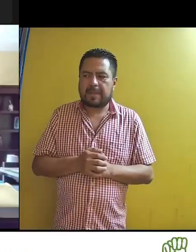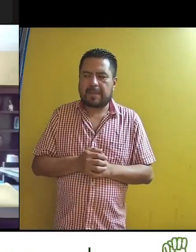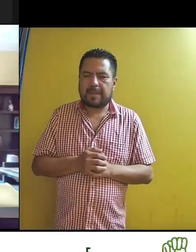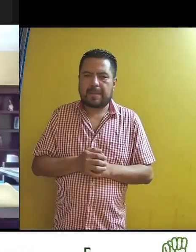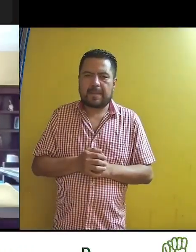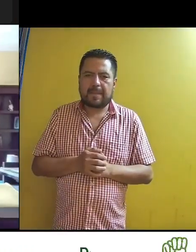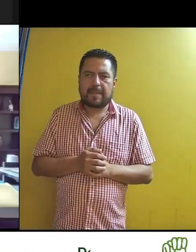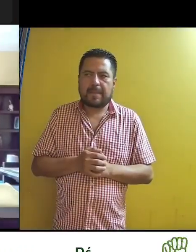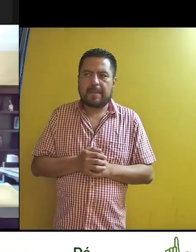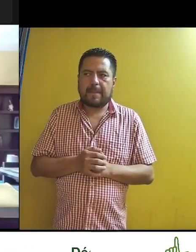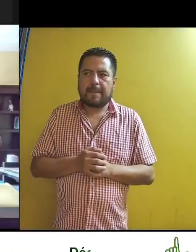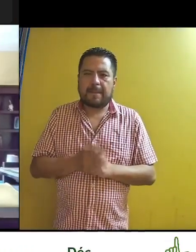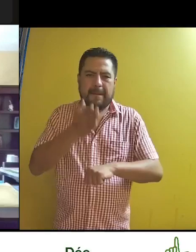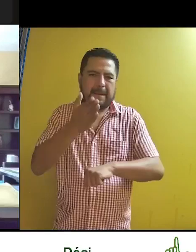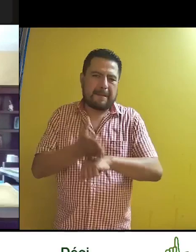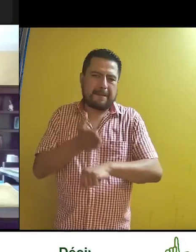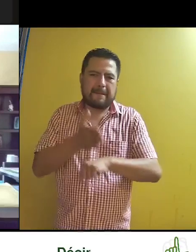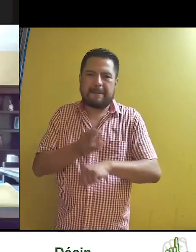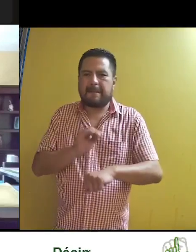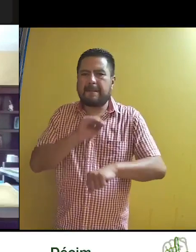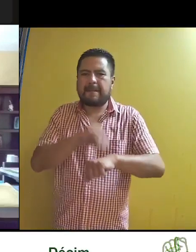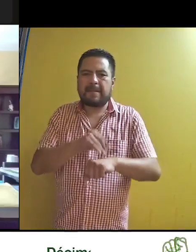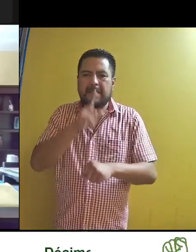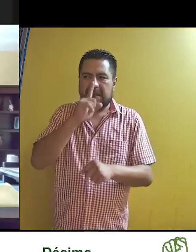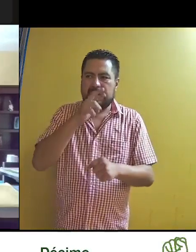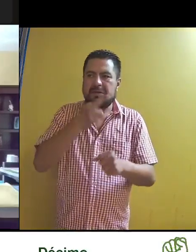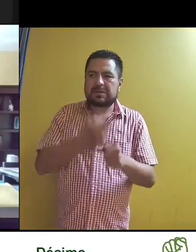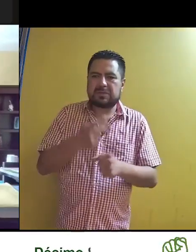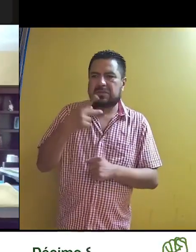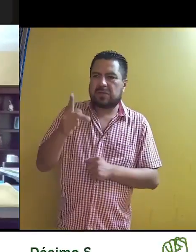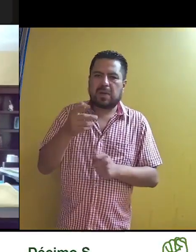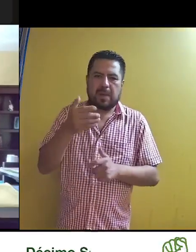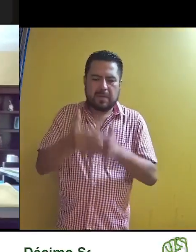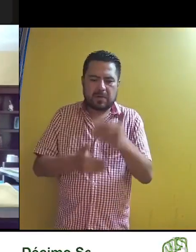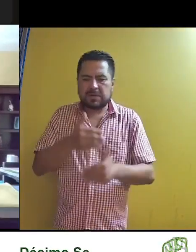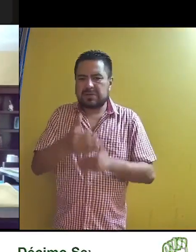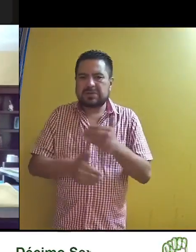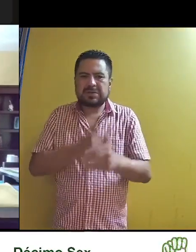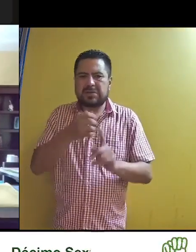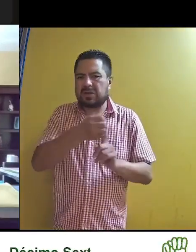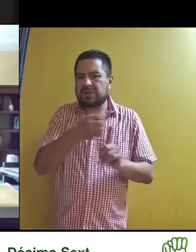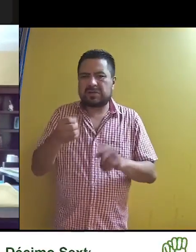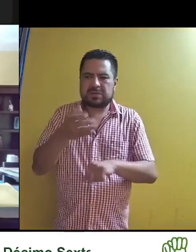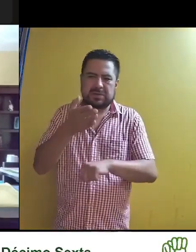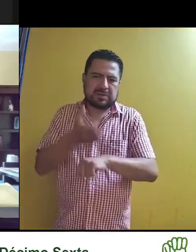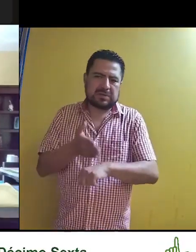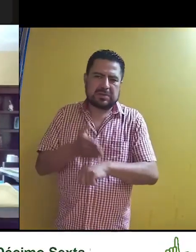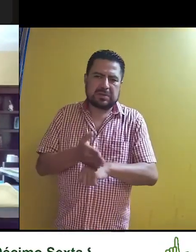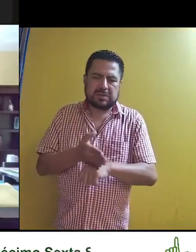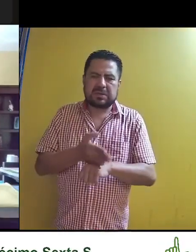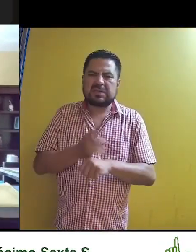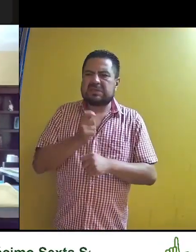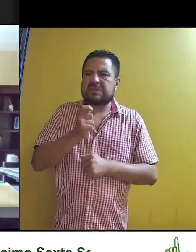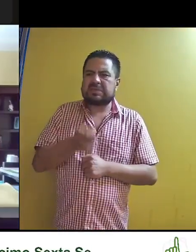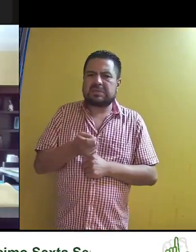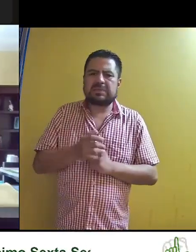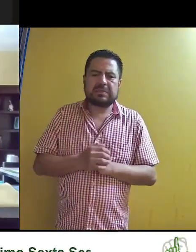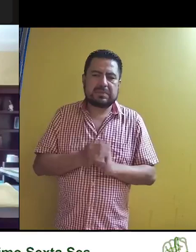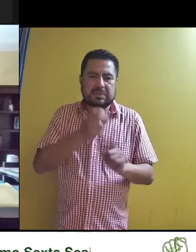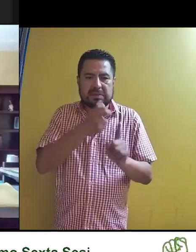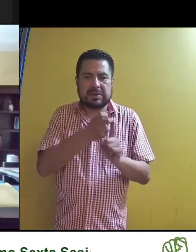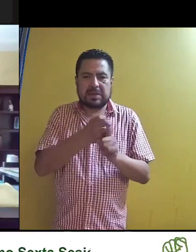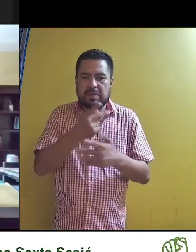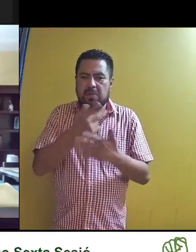la hipótesis de infracción que sostuvo la autoridad responsable en un procedimiento ordinario sancionador. Es decir,